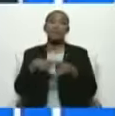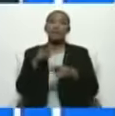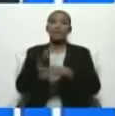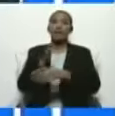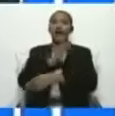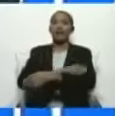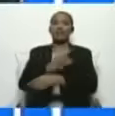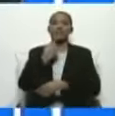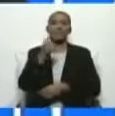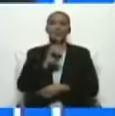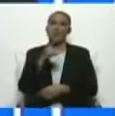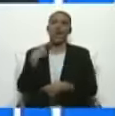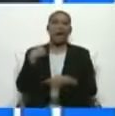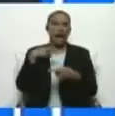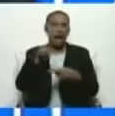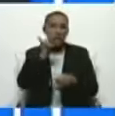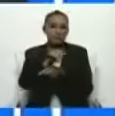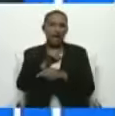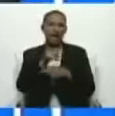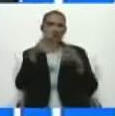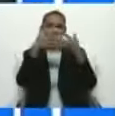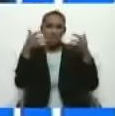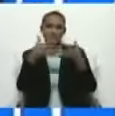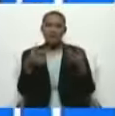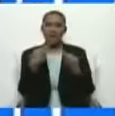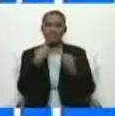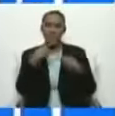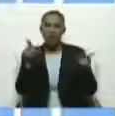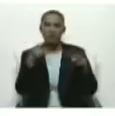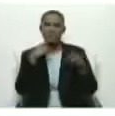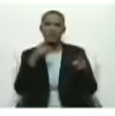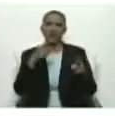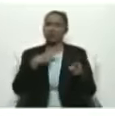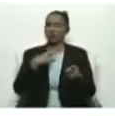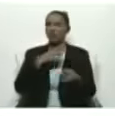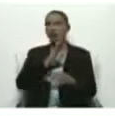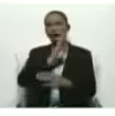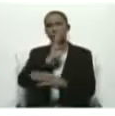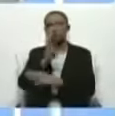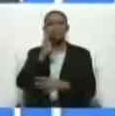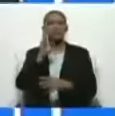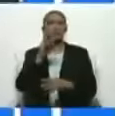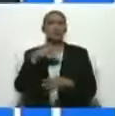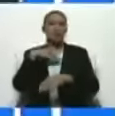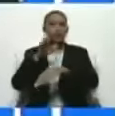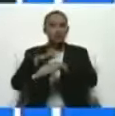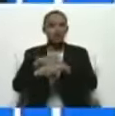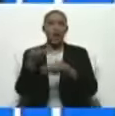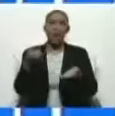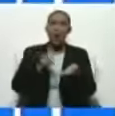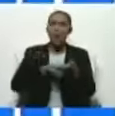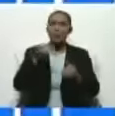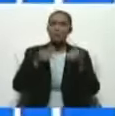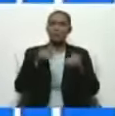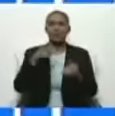hay un fraude, esto no termina aquí, voy a impugnar. Yo sí lo vi, radiografía de un fraude.